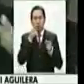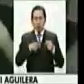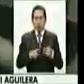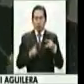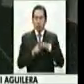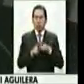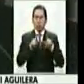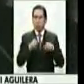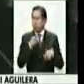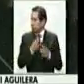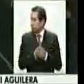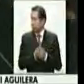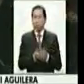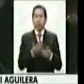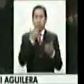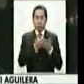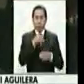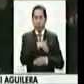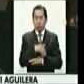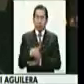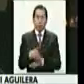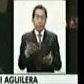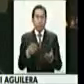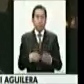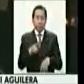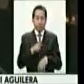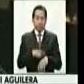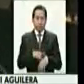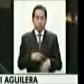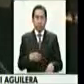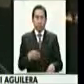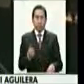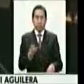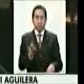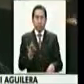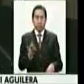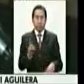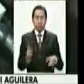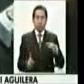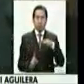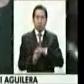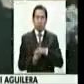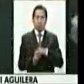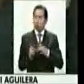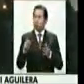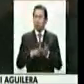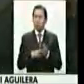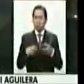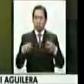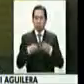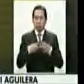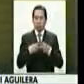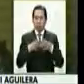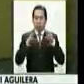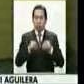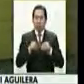incidente. Gracias. Muy buenas noches. Bueno, esto se dio alrededor de las 18 horas. Se produjo por un corte eléctrico en uno de